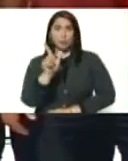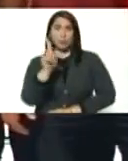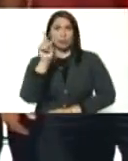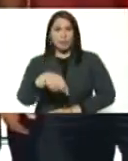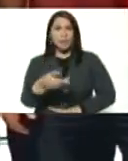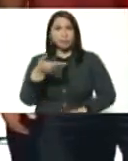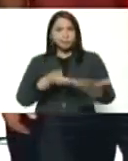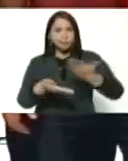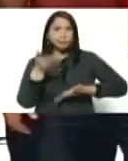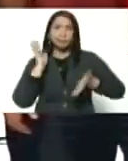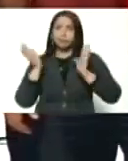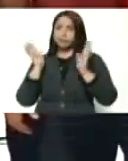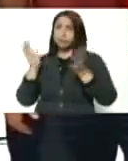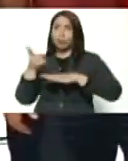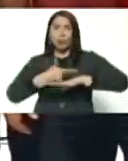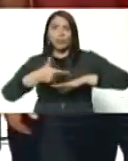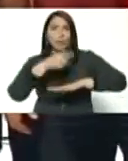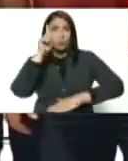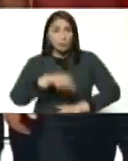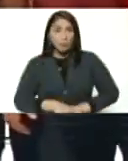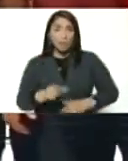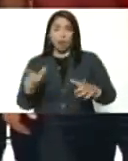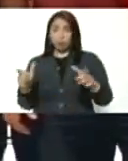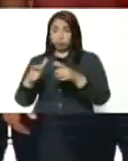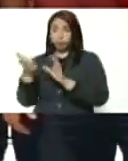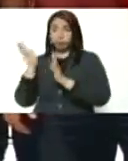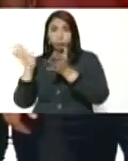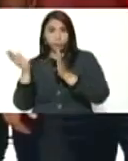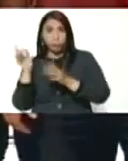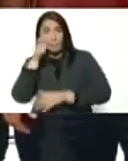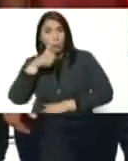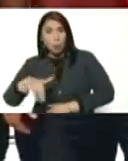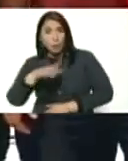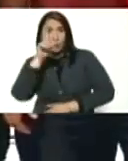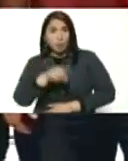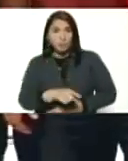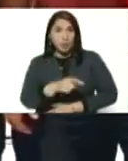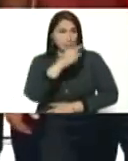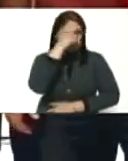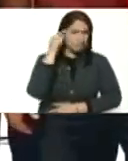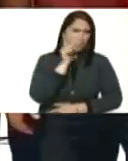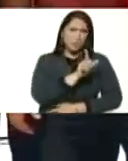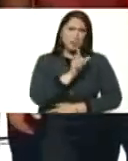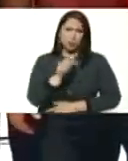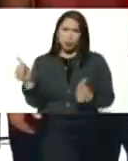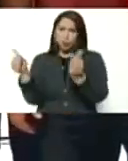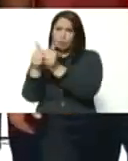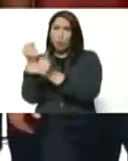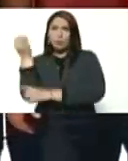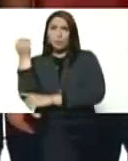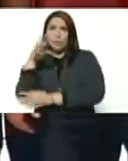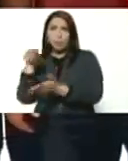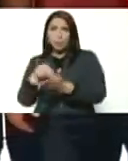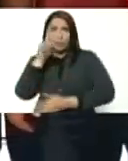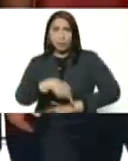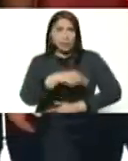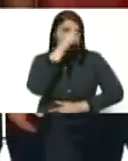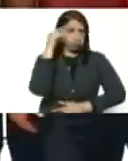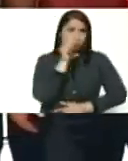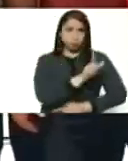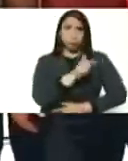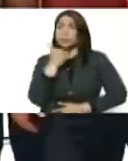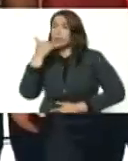con el gobierno, el partido, su relación con el pueblo, el partido con la relación con la Asamblea Nacional y el partido de cara a